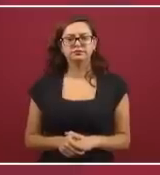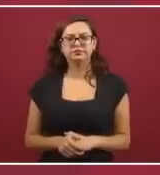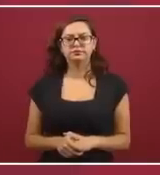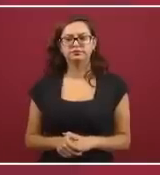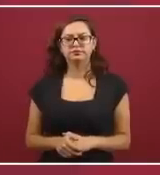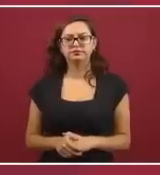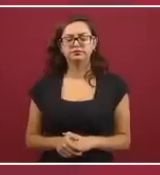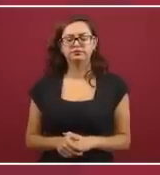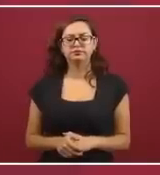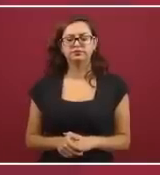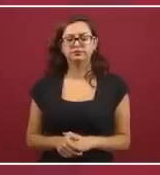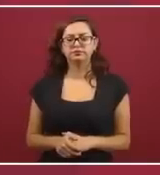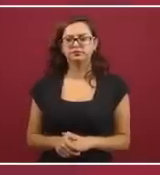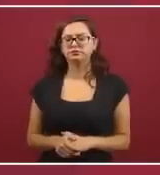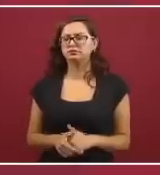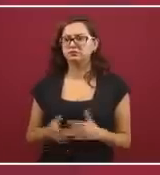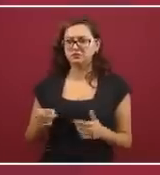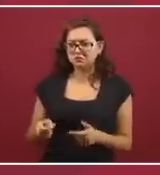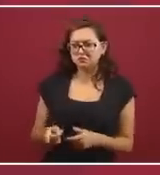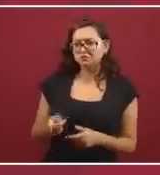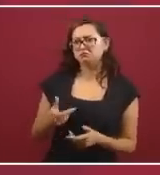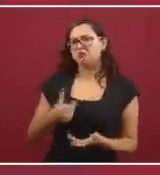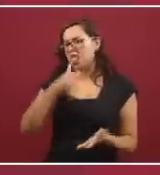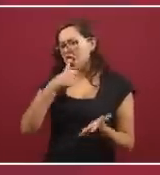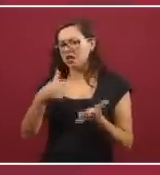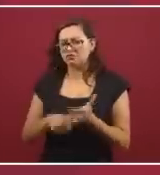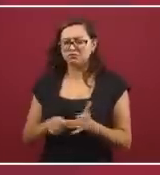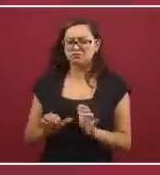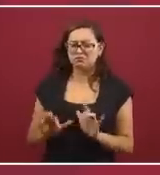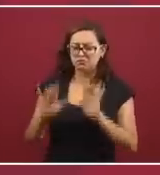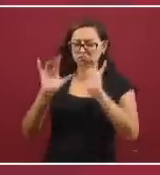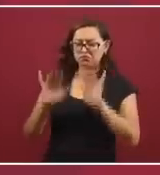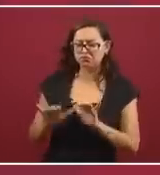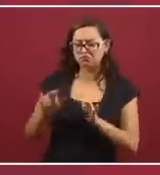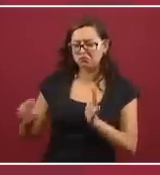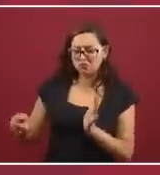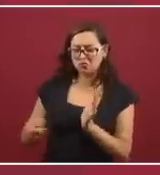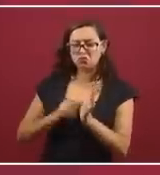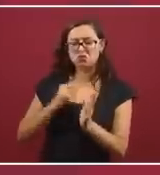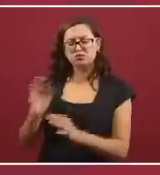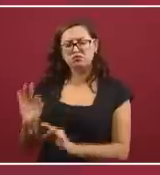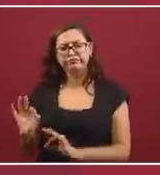es una manifestación de todos